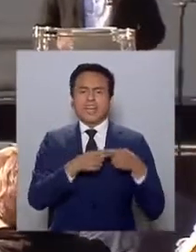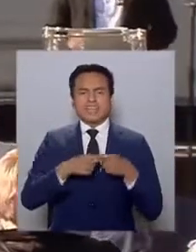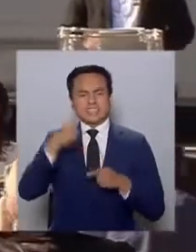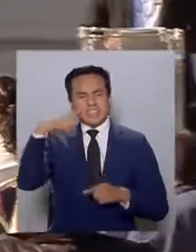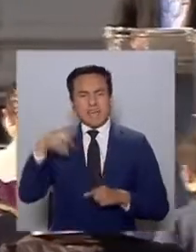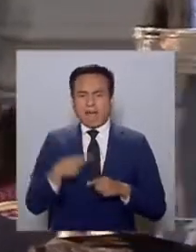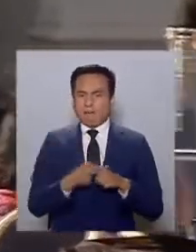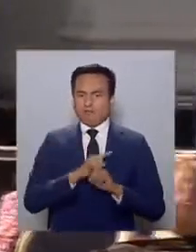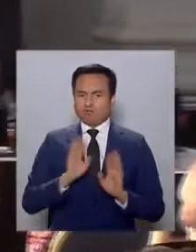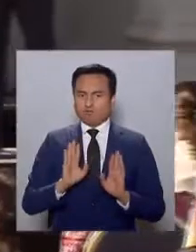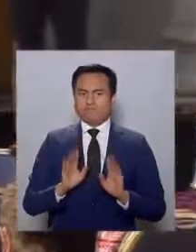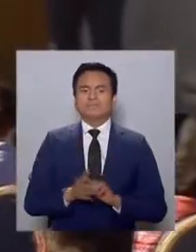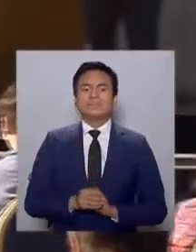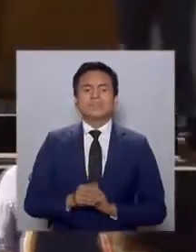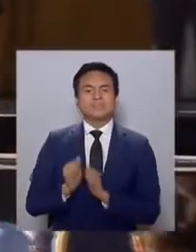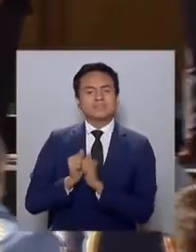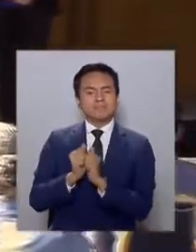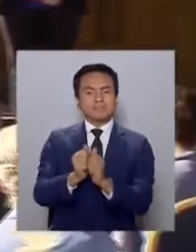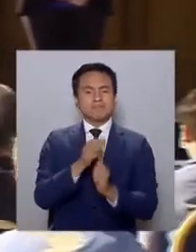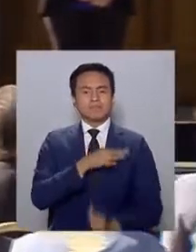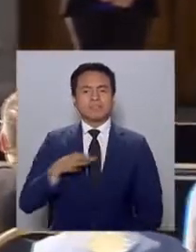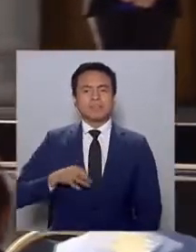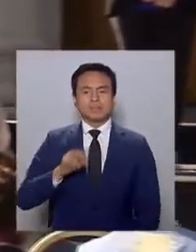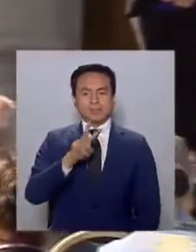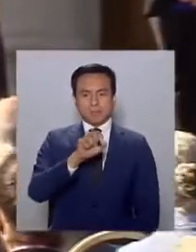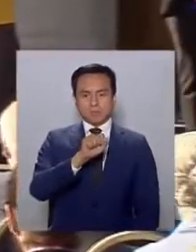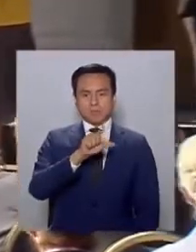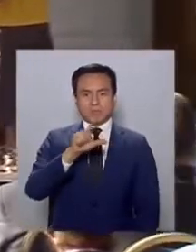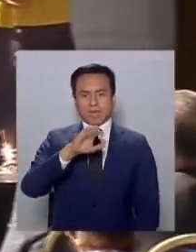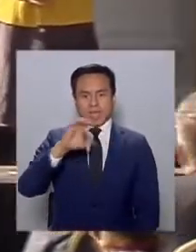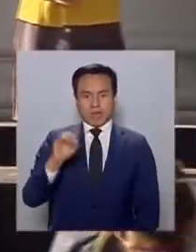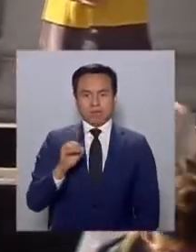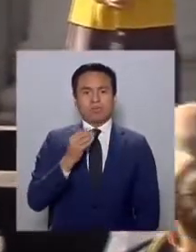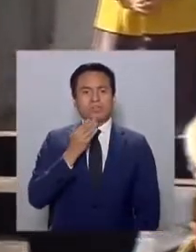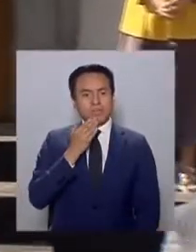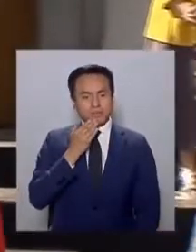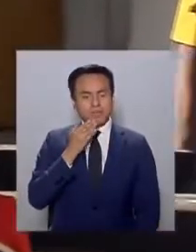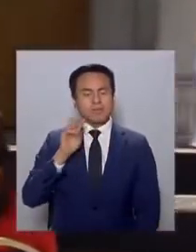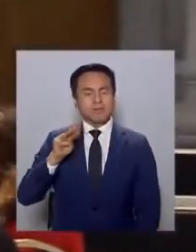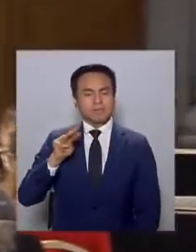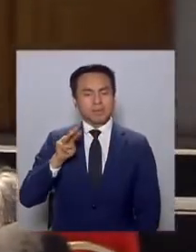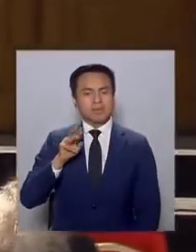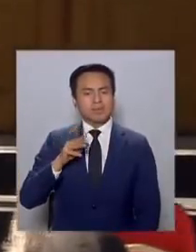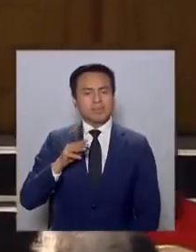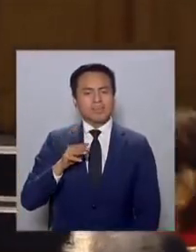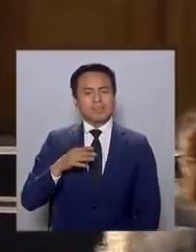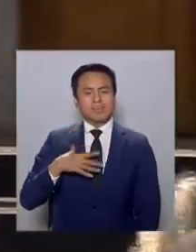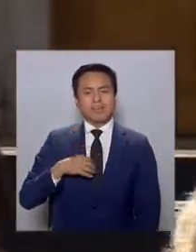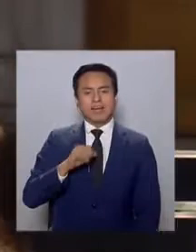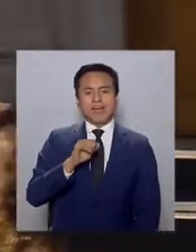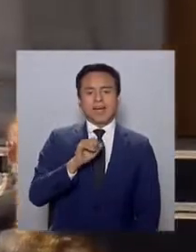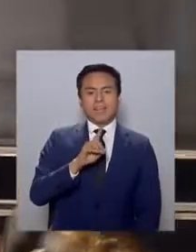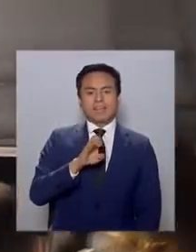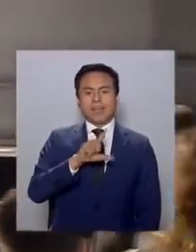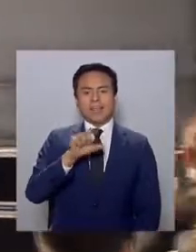abusos. Caminamos con usted, ministra Vallejo, que es también mamá de